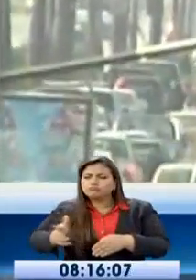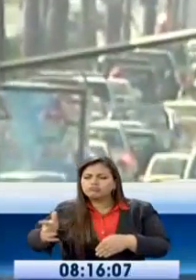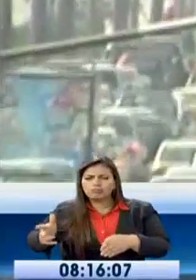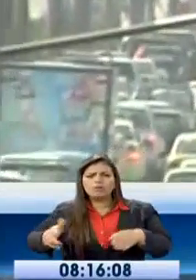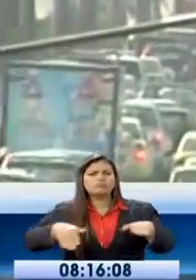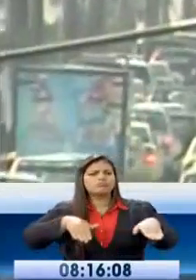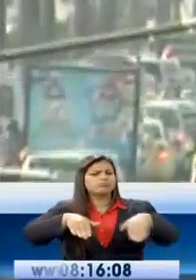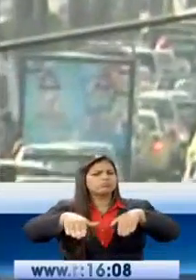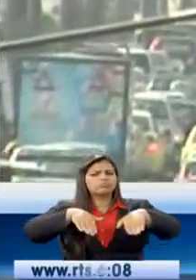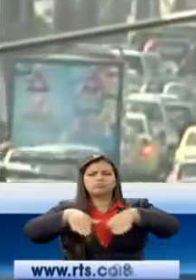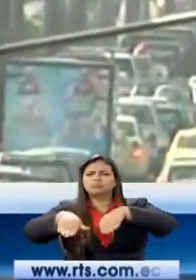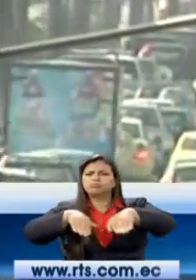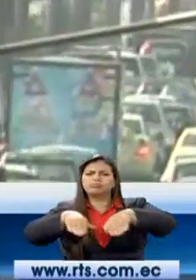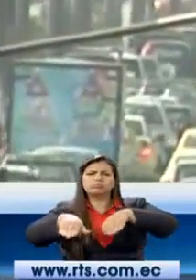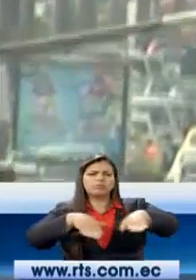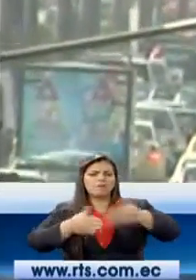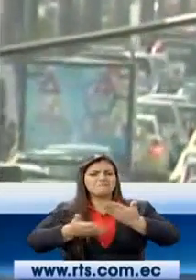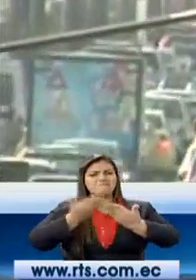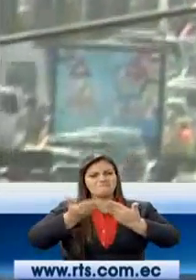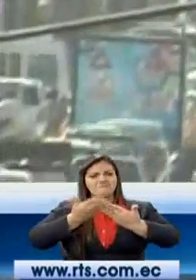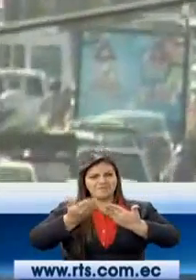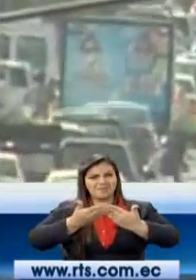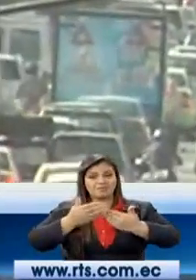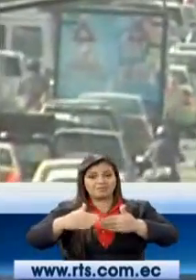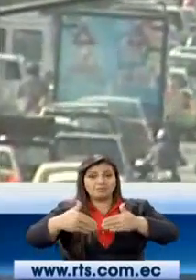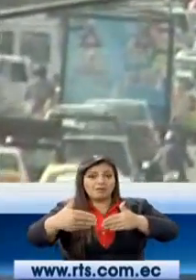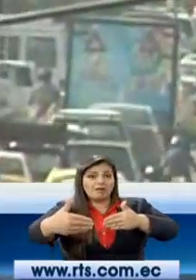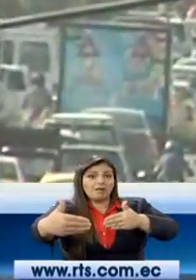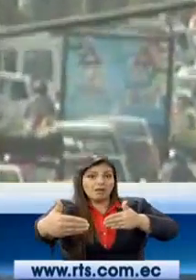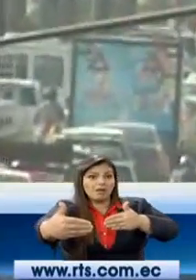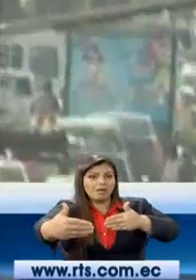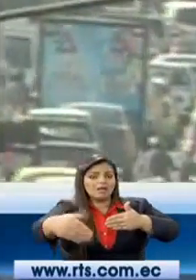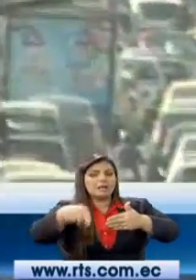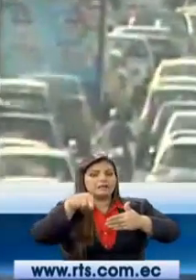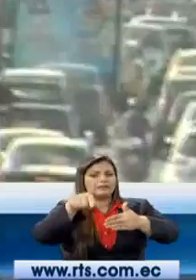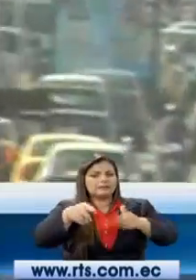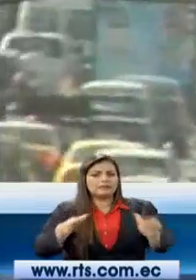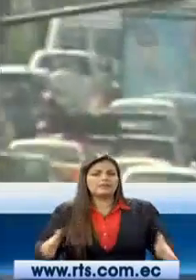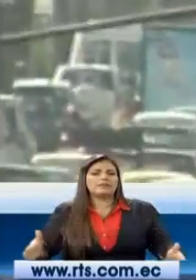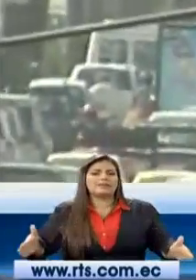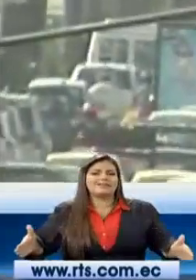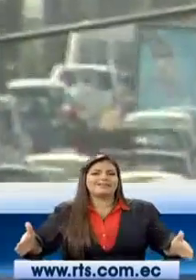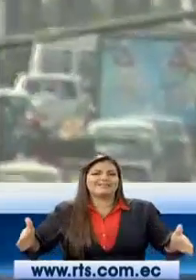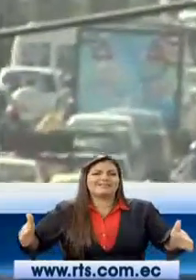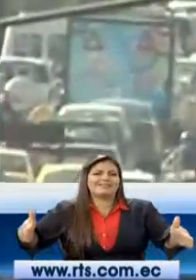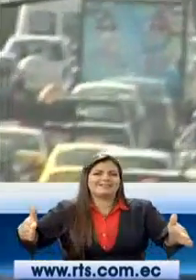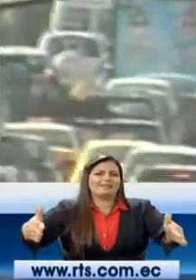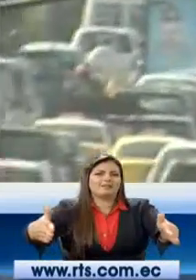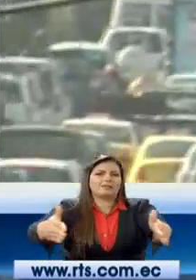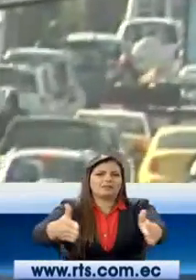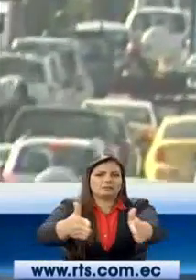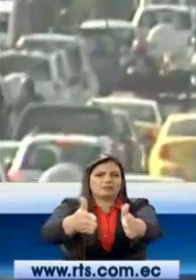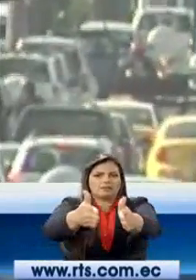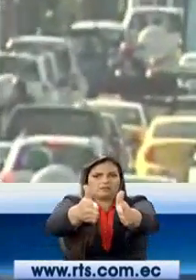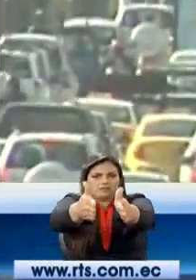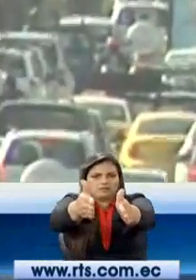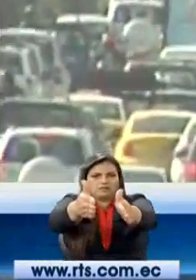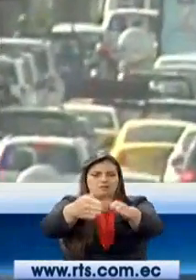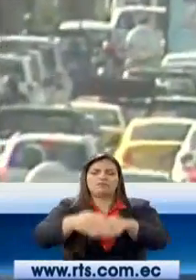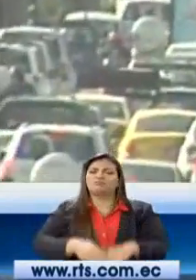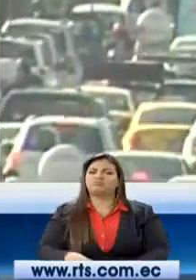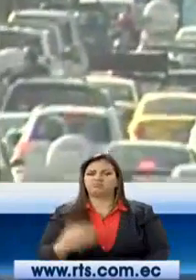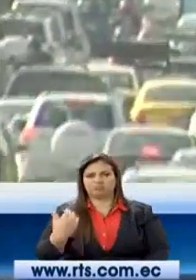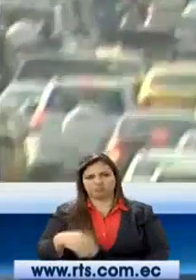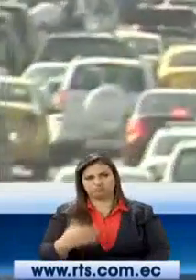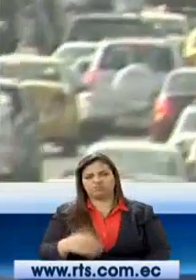su velocidad. Pues allá también, en ese punto también se registra tráfico. Así que mucha atención a todas